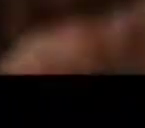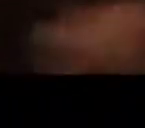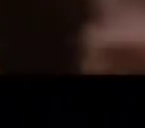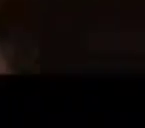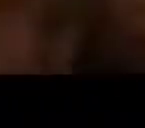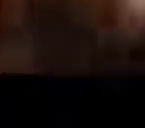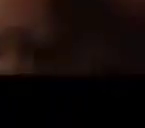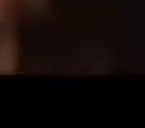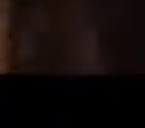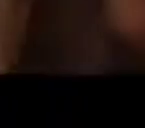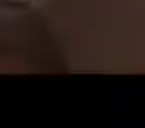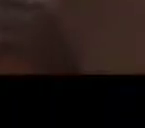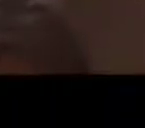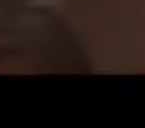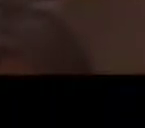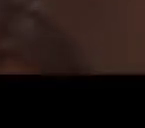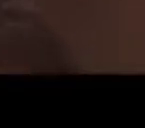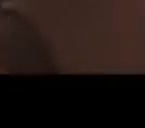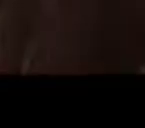2 céntimos o te largas también.